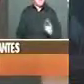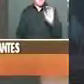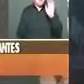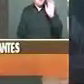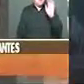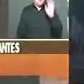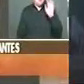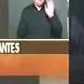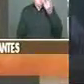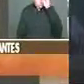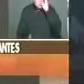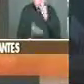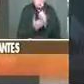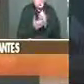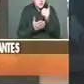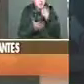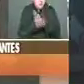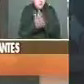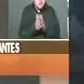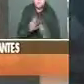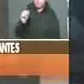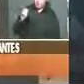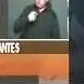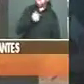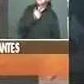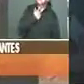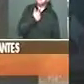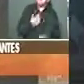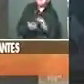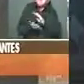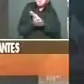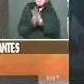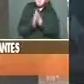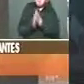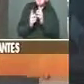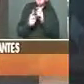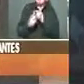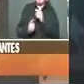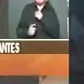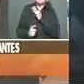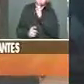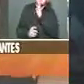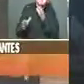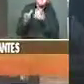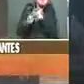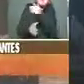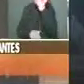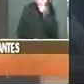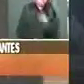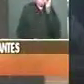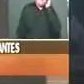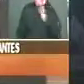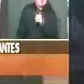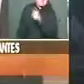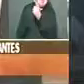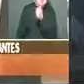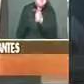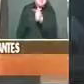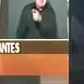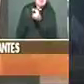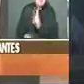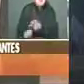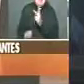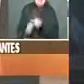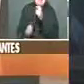sería bienvenido. Nosotros somos los mejores amigos de la paz, pero sabemos, por supuesto, con quién estamos tratando, con criminales. Y no puede salir bien